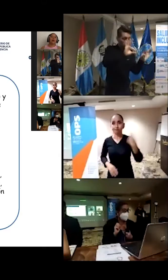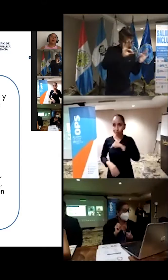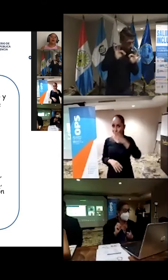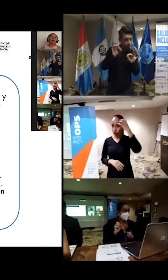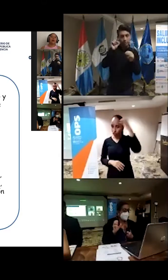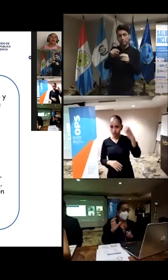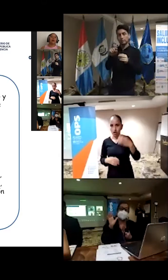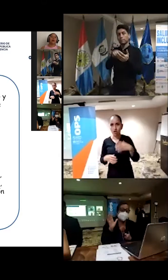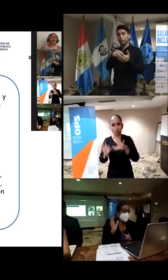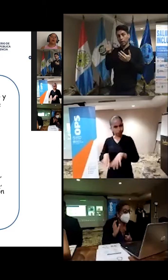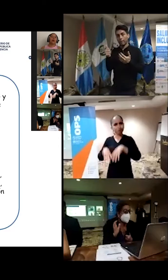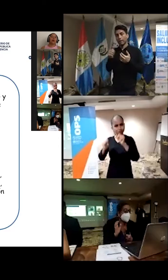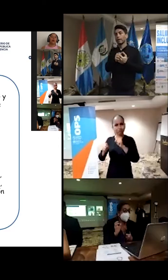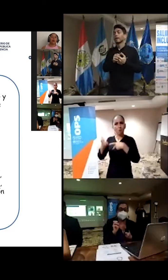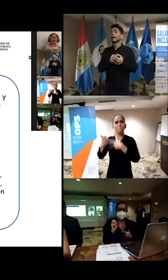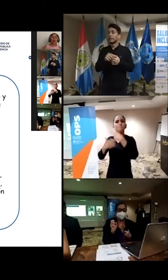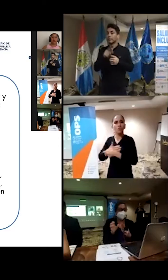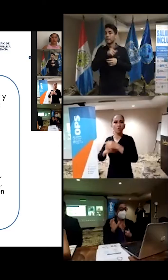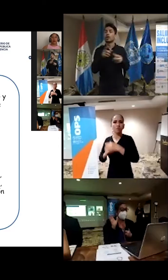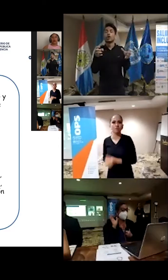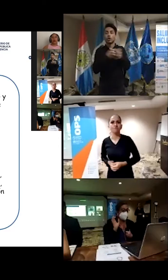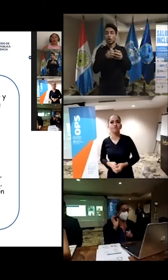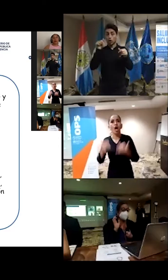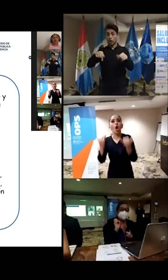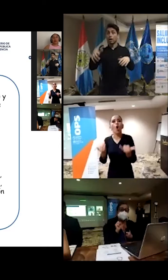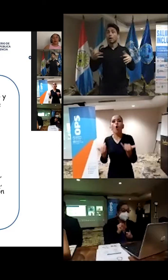programa. La población actual son